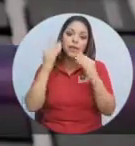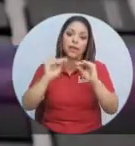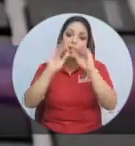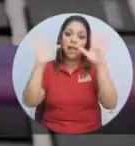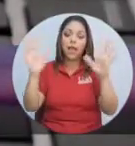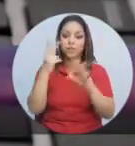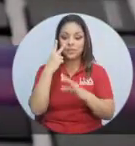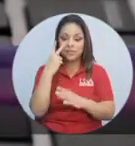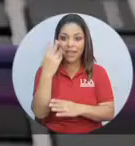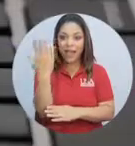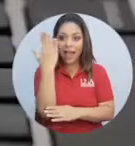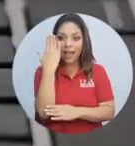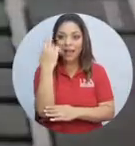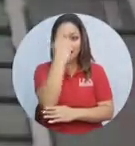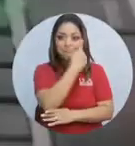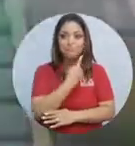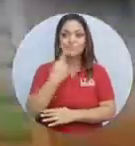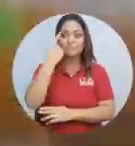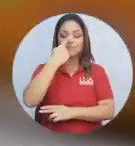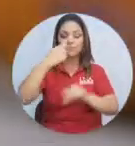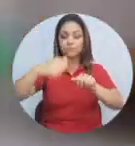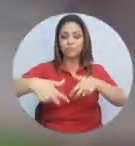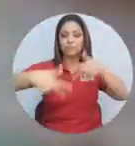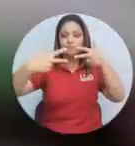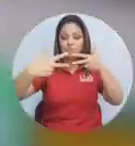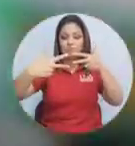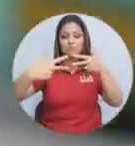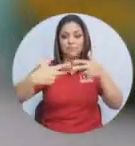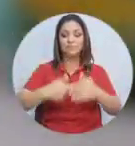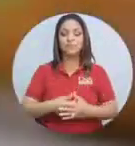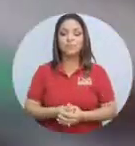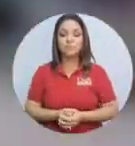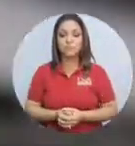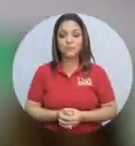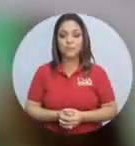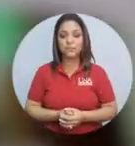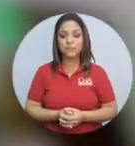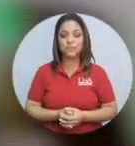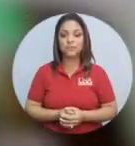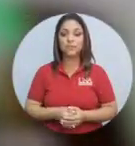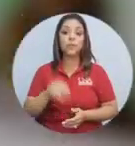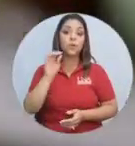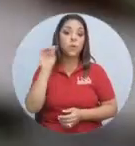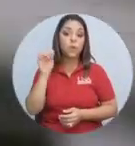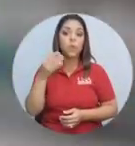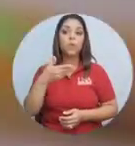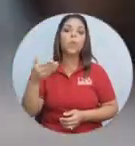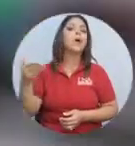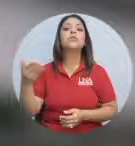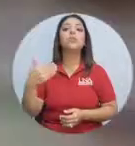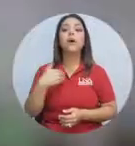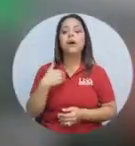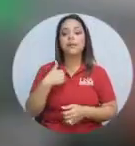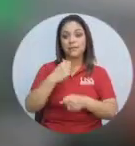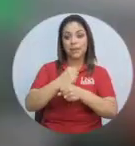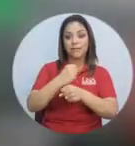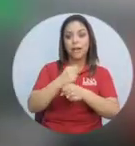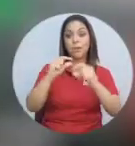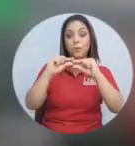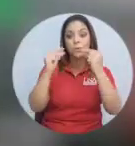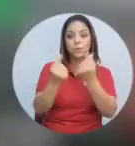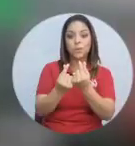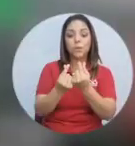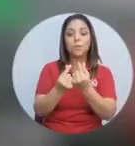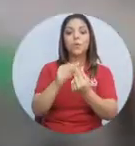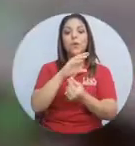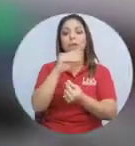en la cara, porque es muy evidente que nos vemos de cara a cara, ¿verdad? Cuando conectamos las cámaras, o cuando